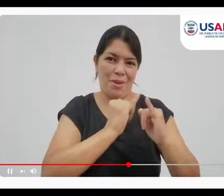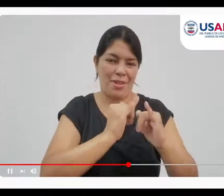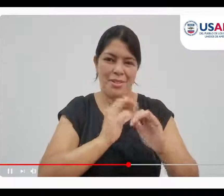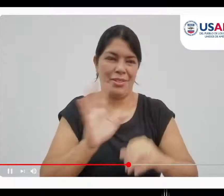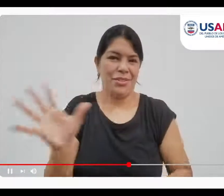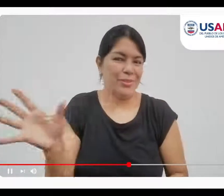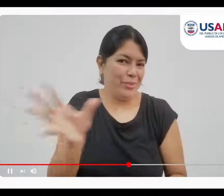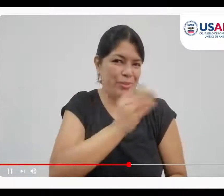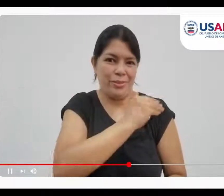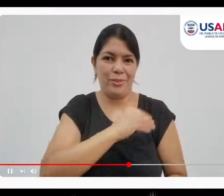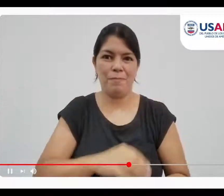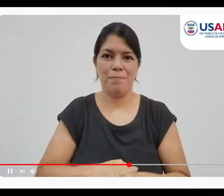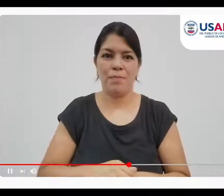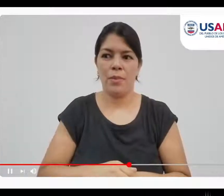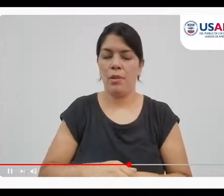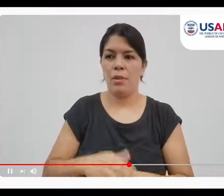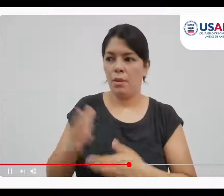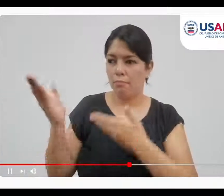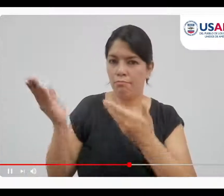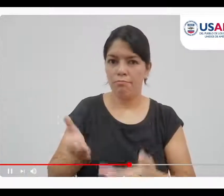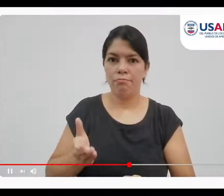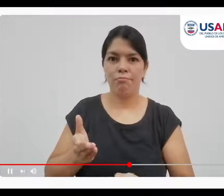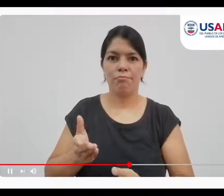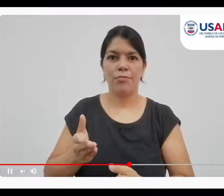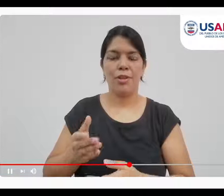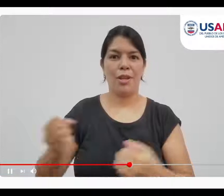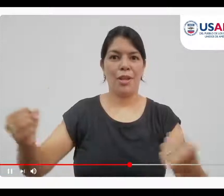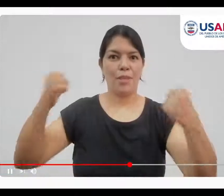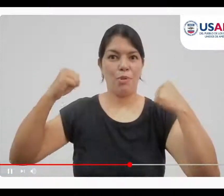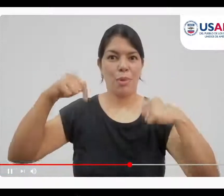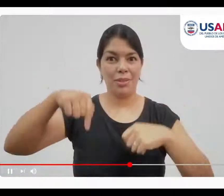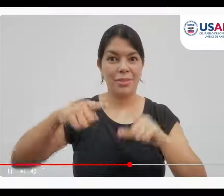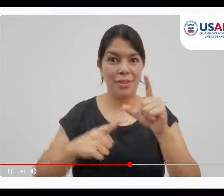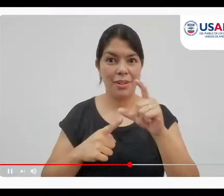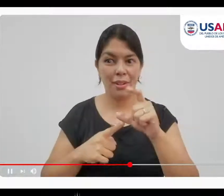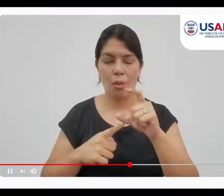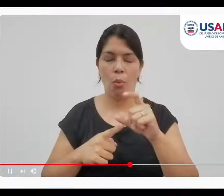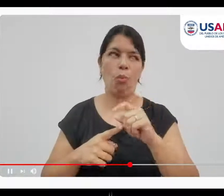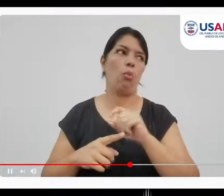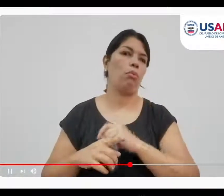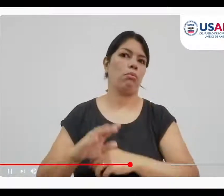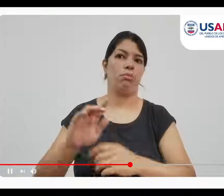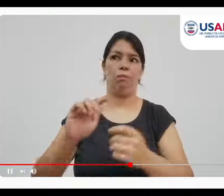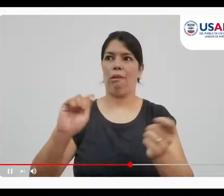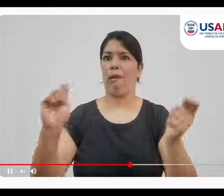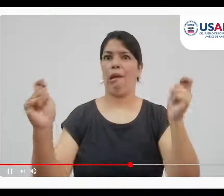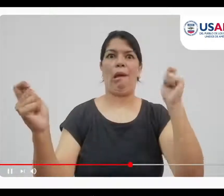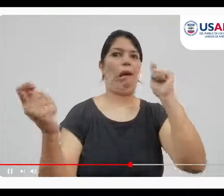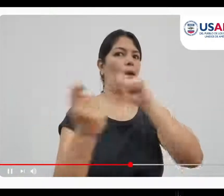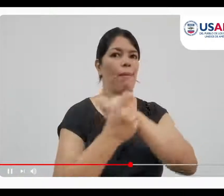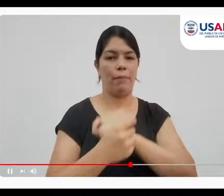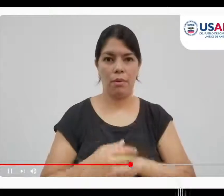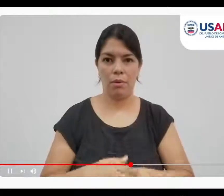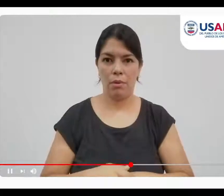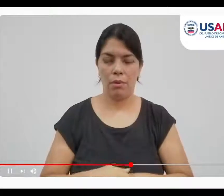personas que hacen parte de esto, desde que llegó Sport Power Arcángeles acá a Ciénaga, esto fue un cambio drástico. A nosotros